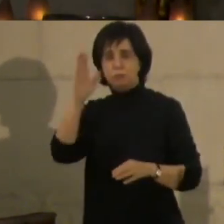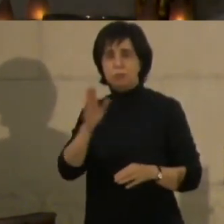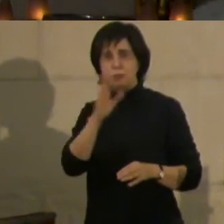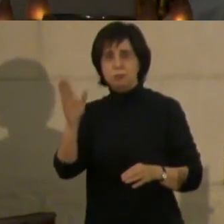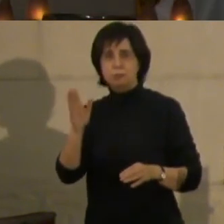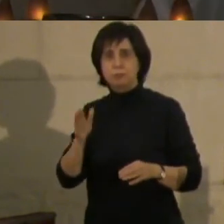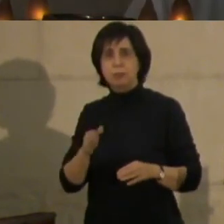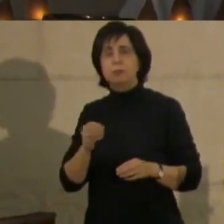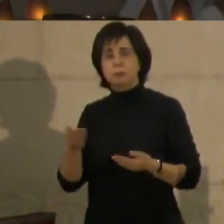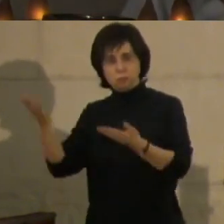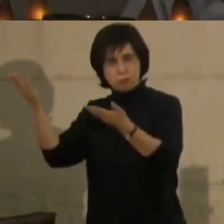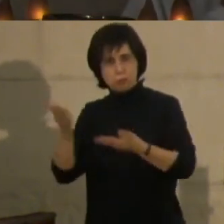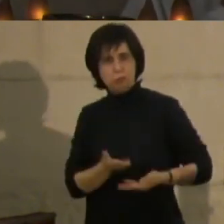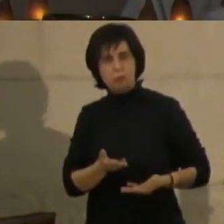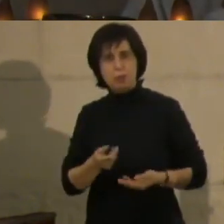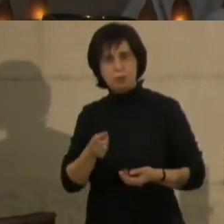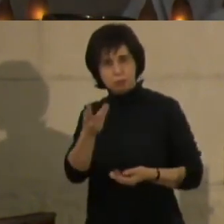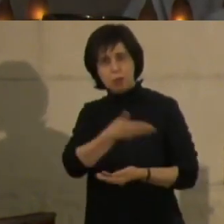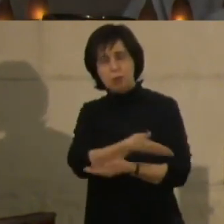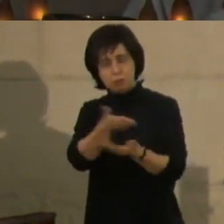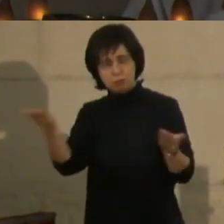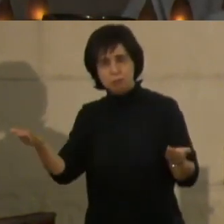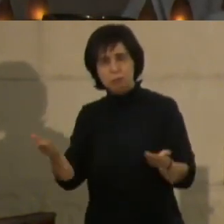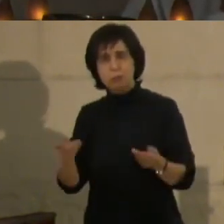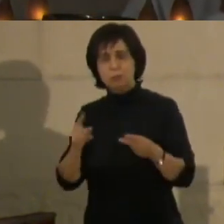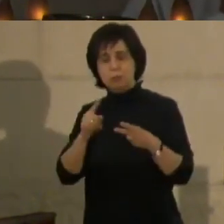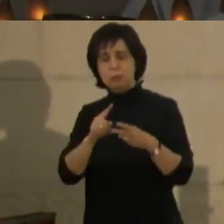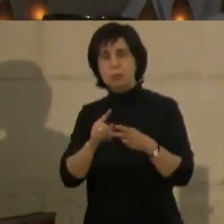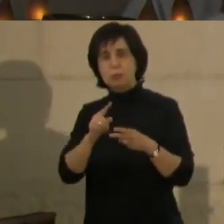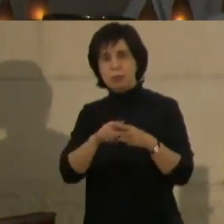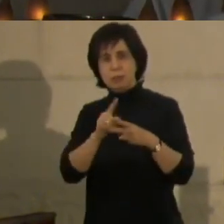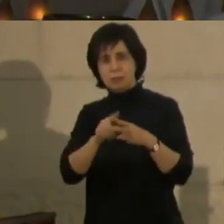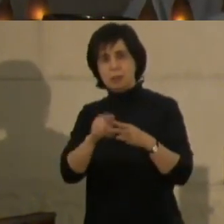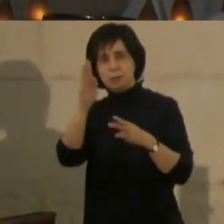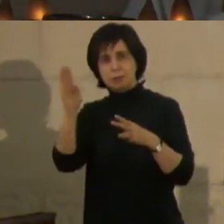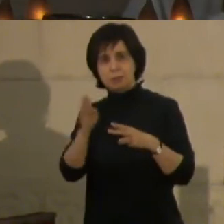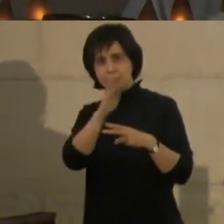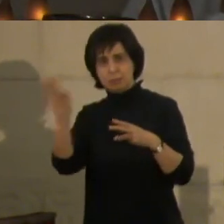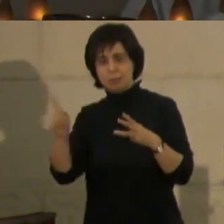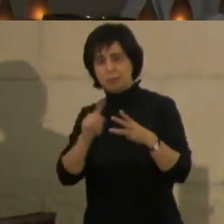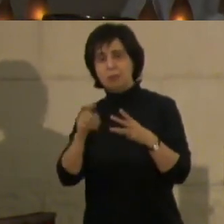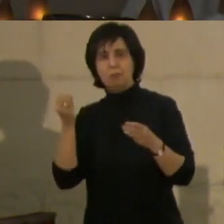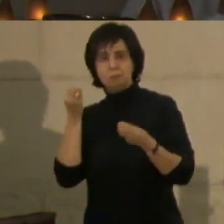Pero os invito a estas tres cosas. Bendecid,